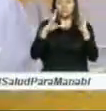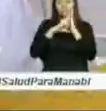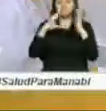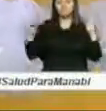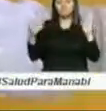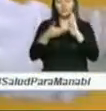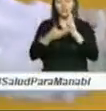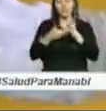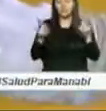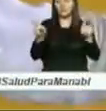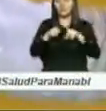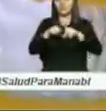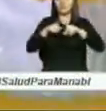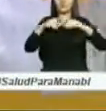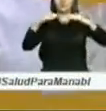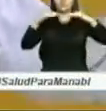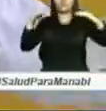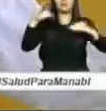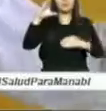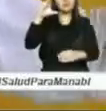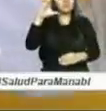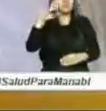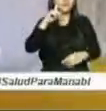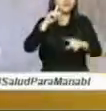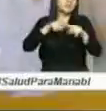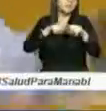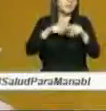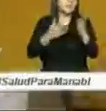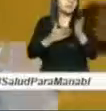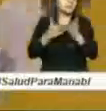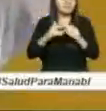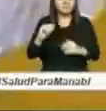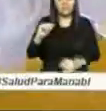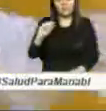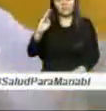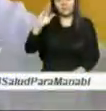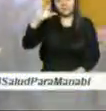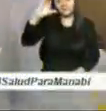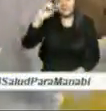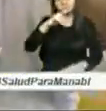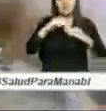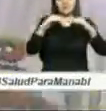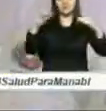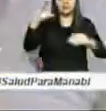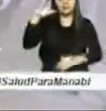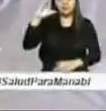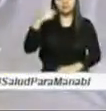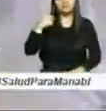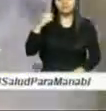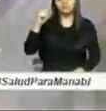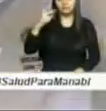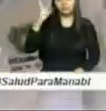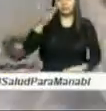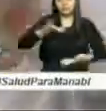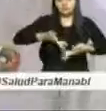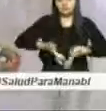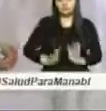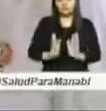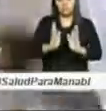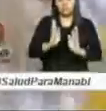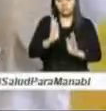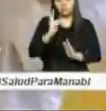Es decir, un tipo C, depende de los servicios que brinde para que se llamen ABC, tipo C tiene hasta salas de parto. El mismo va a